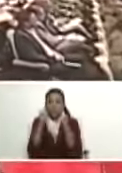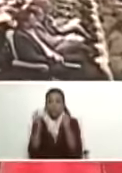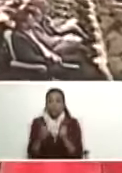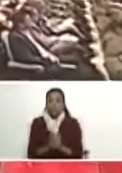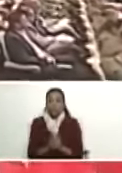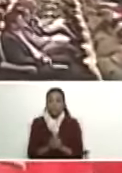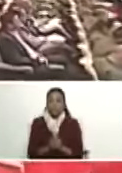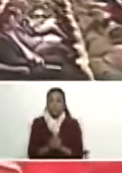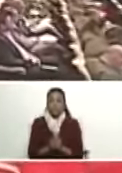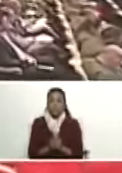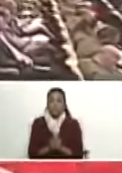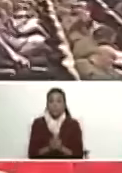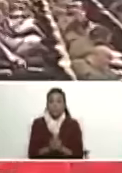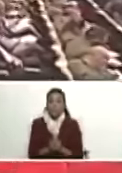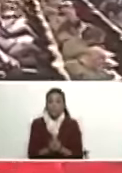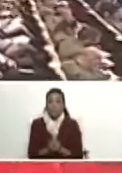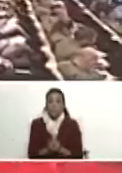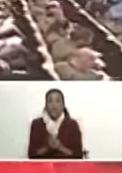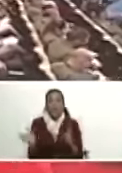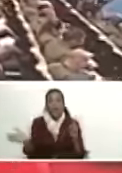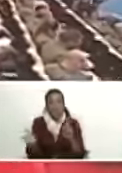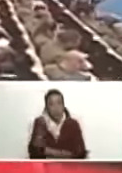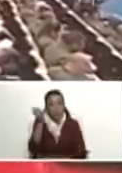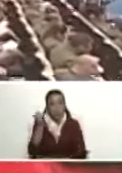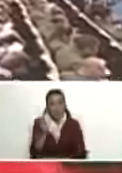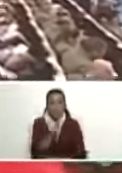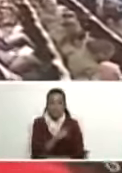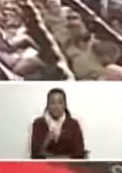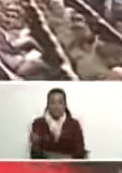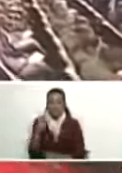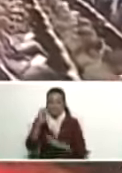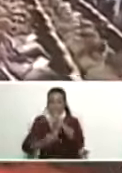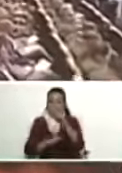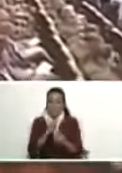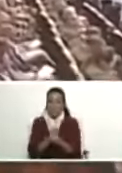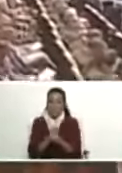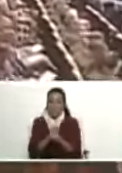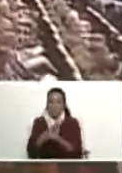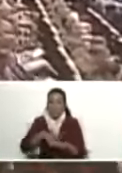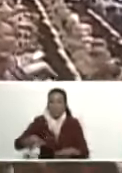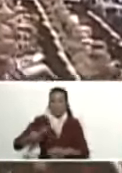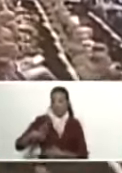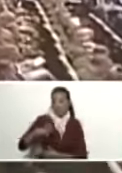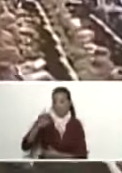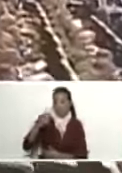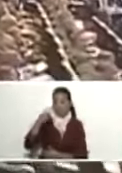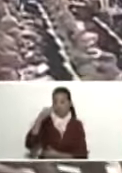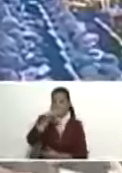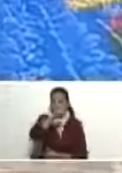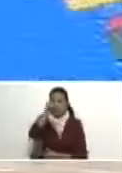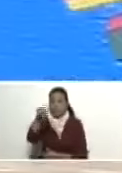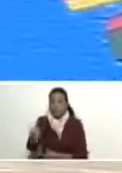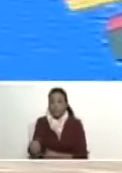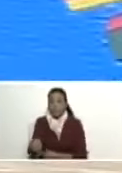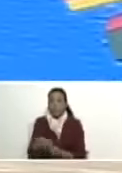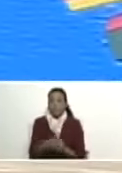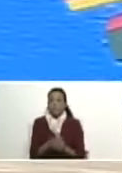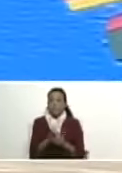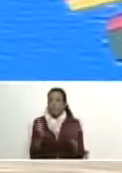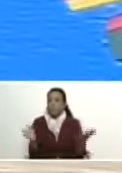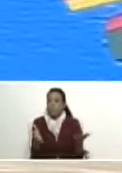y logro internacional en el campo diplomático